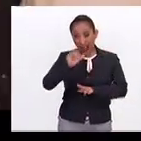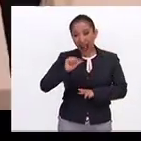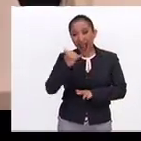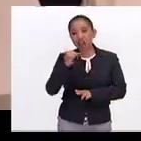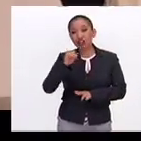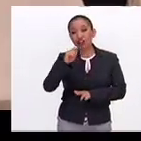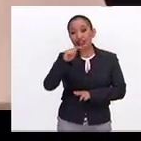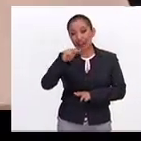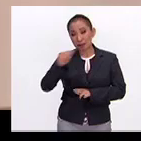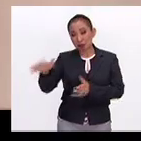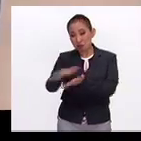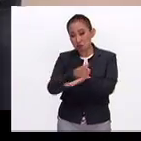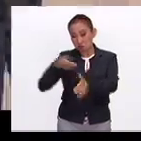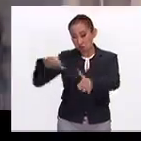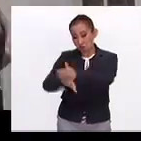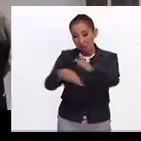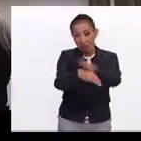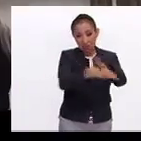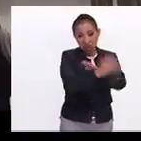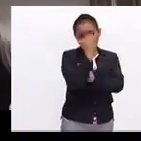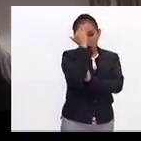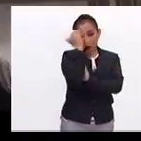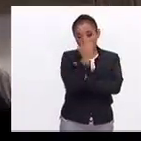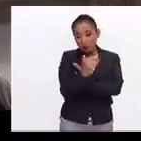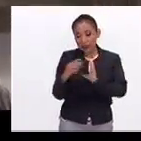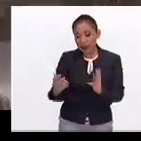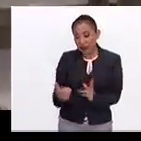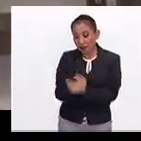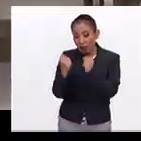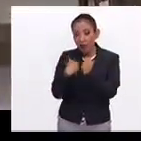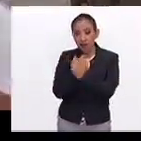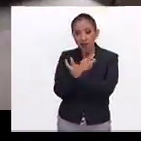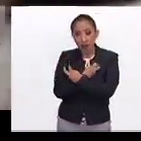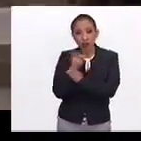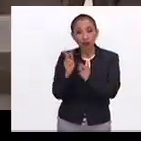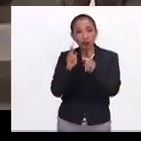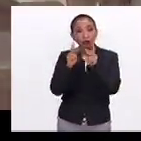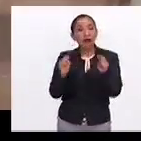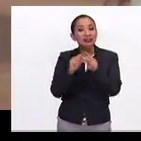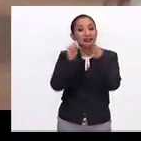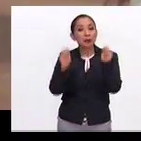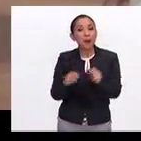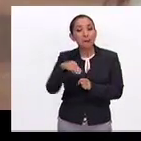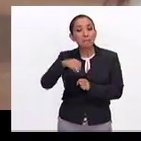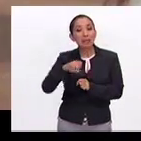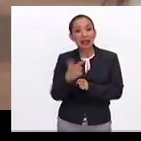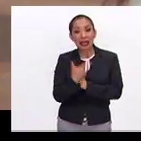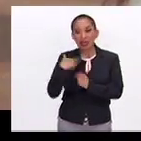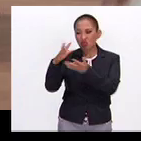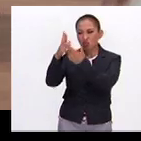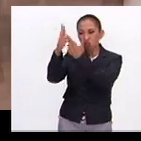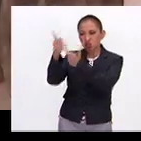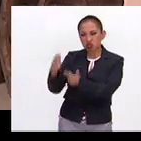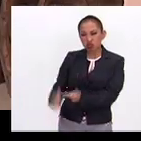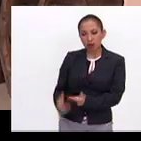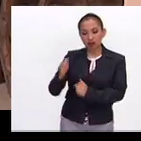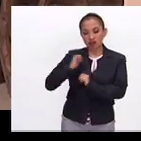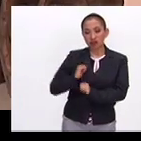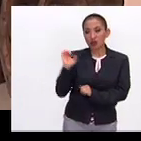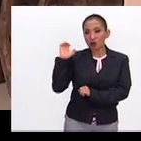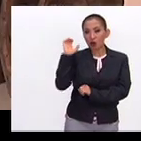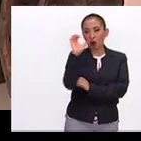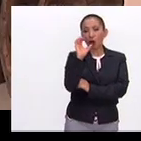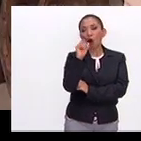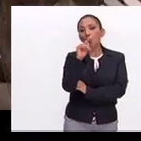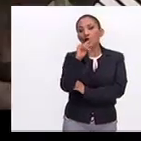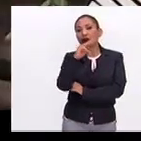Ayotzinapa exterminados con barbarie y su rescate de los restos de un templo de la dinastía Ming destruido por el régimen